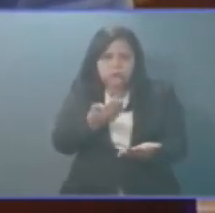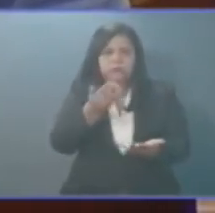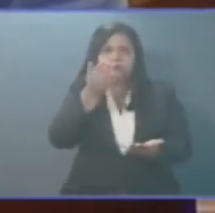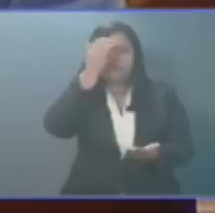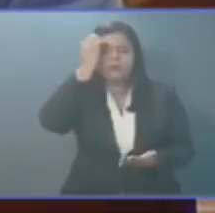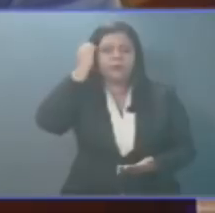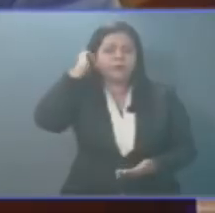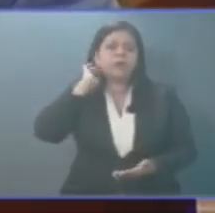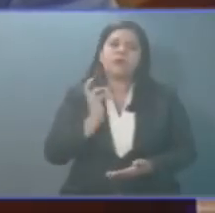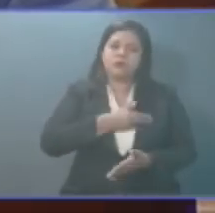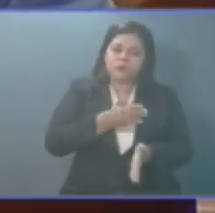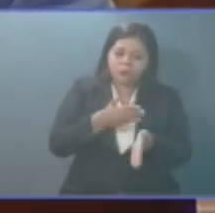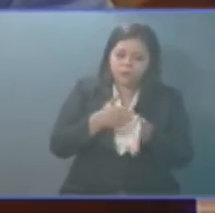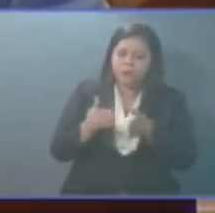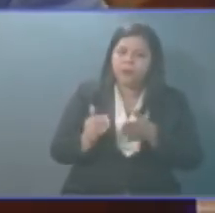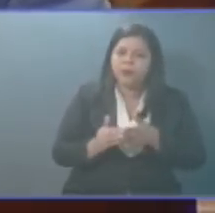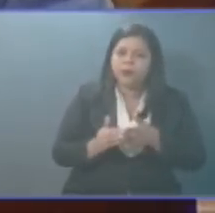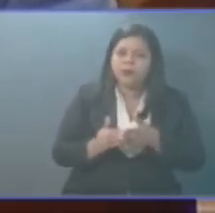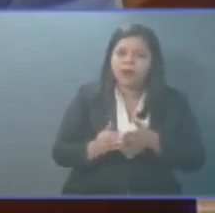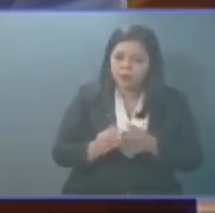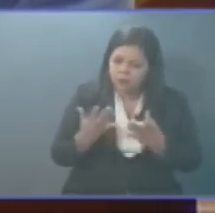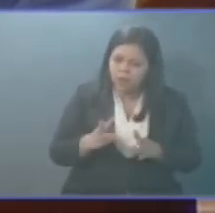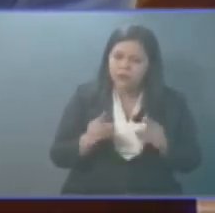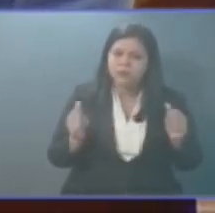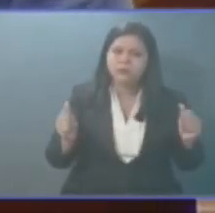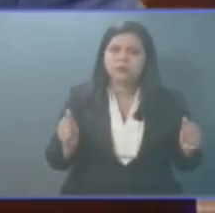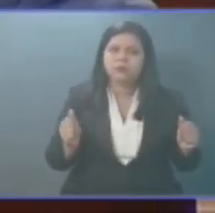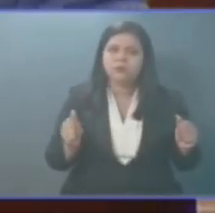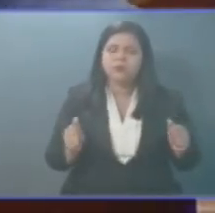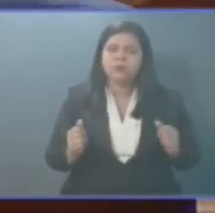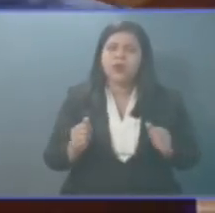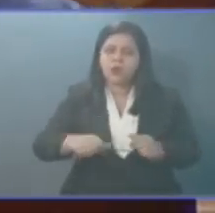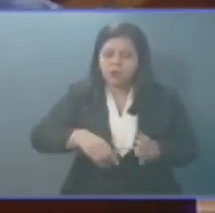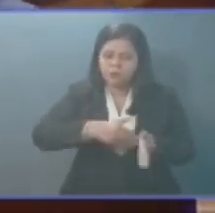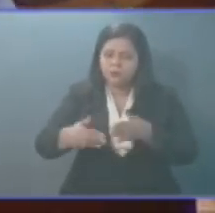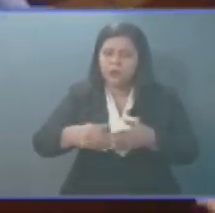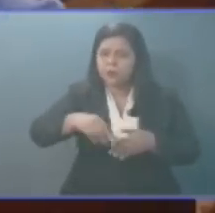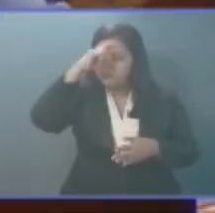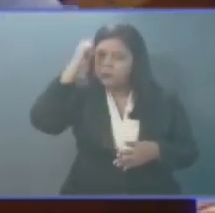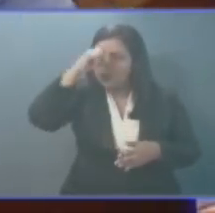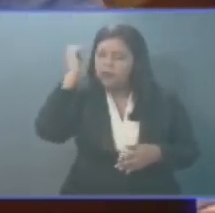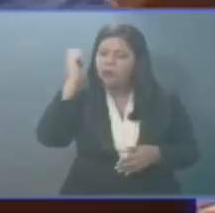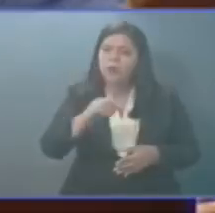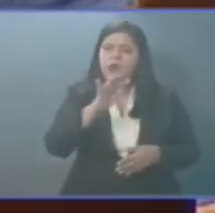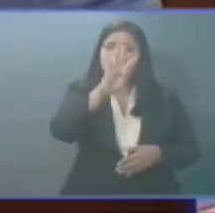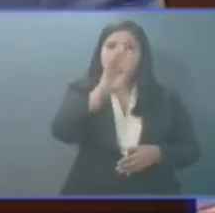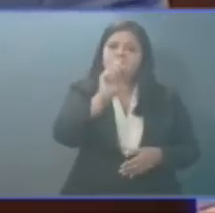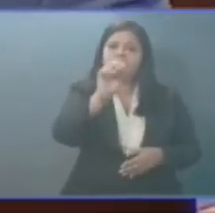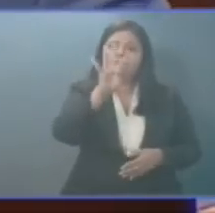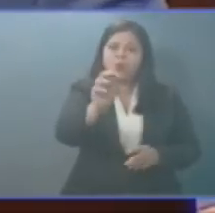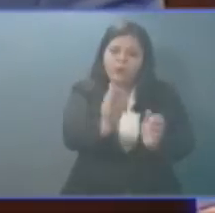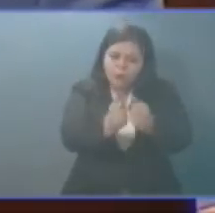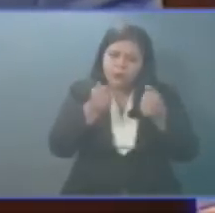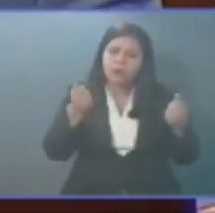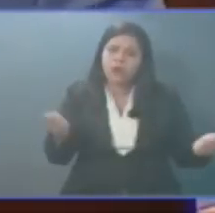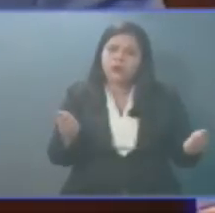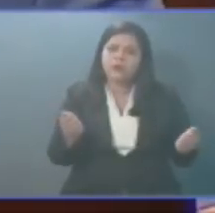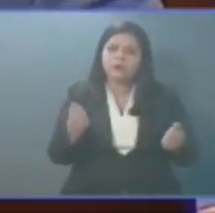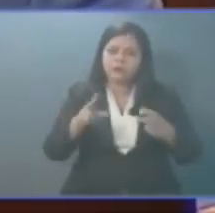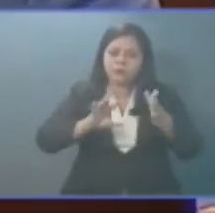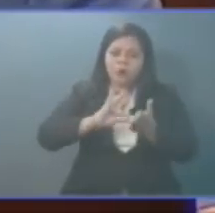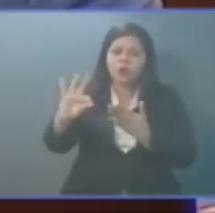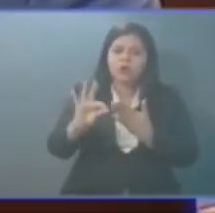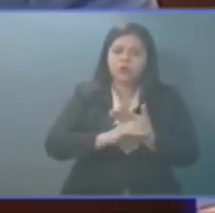salvadoreño, comenzamos a responder e iniciamos una obra de 4.4 millones de dólares para